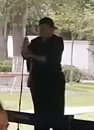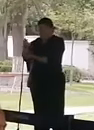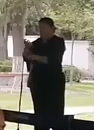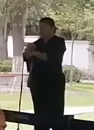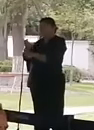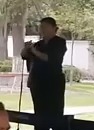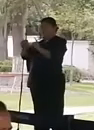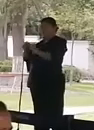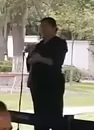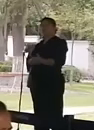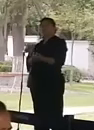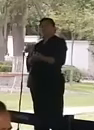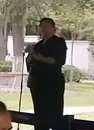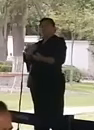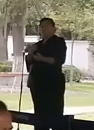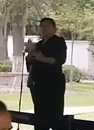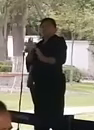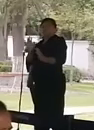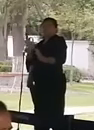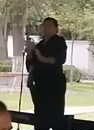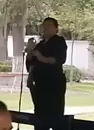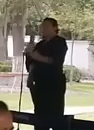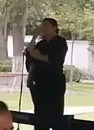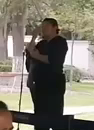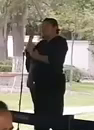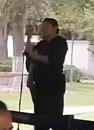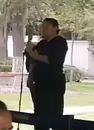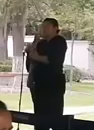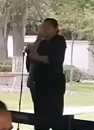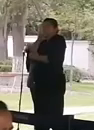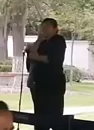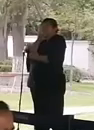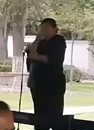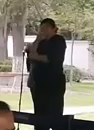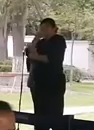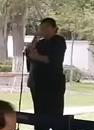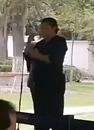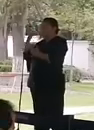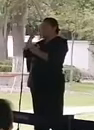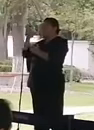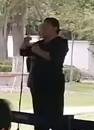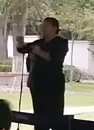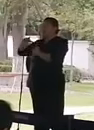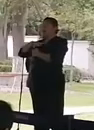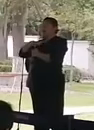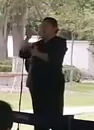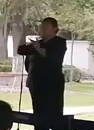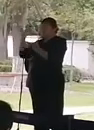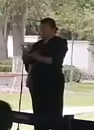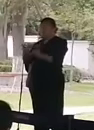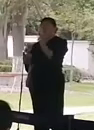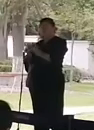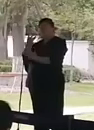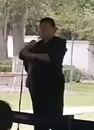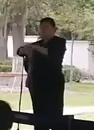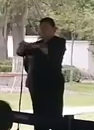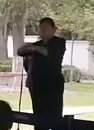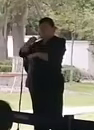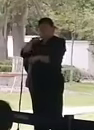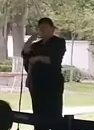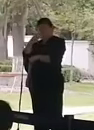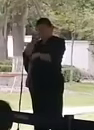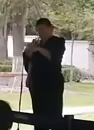esperar en algún tiempo breve, pues que haya inversiones de empresas de su país